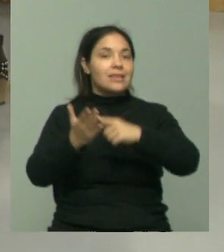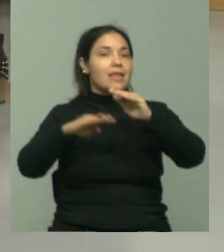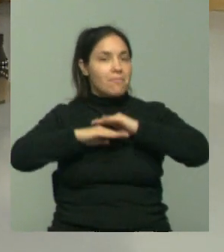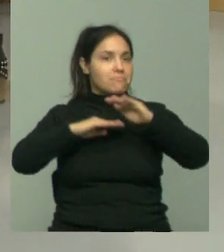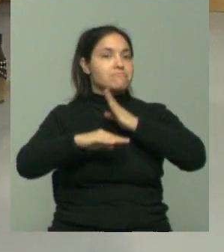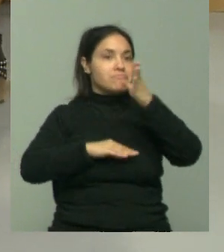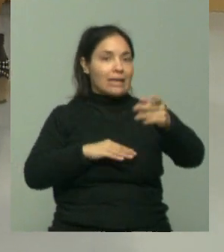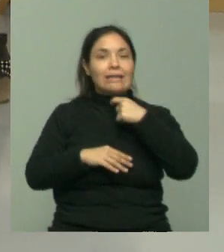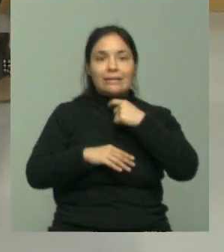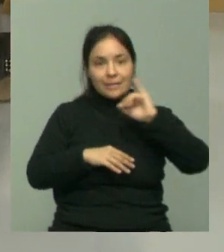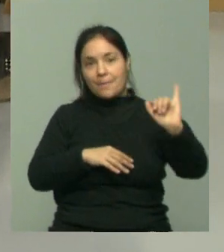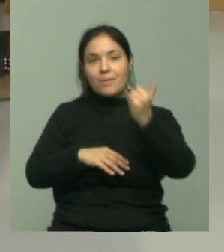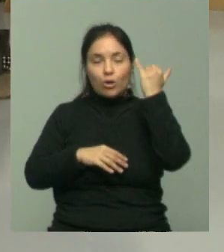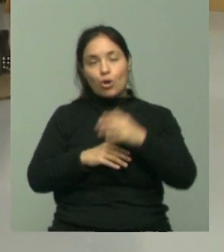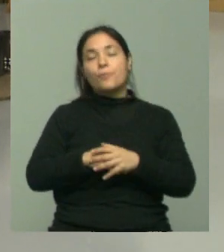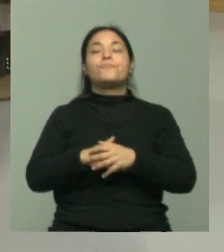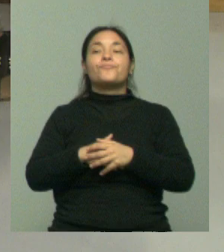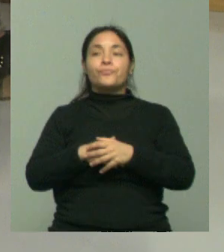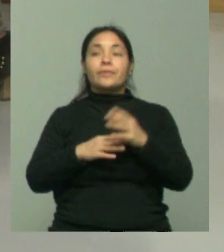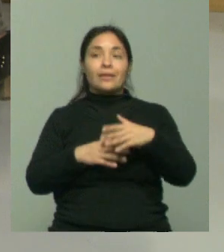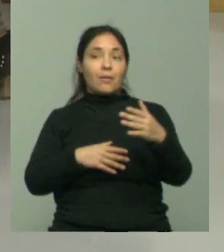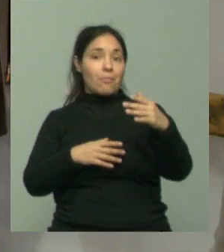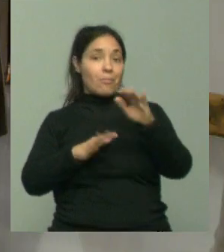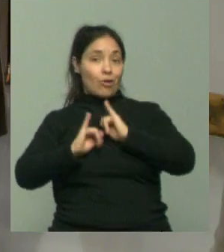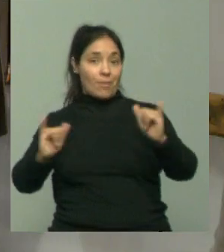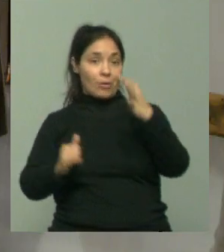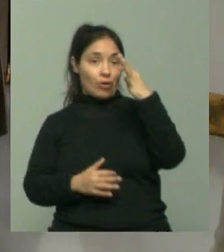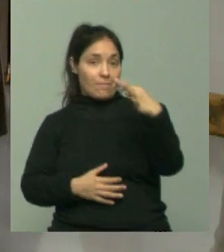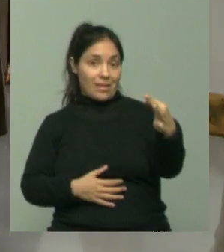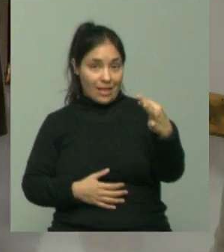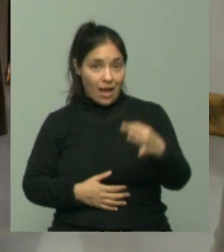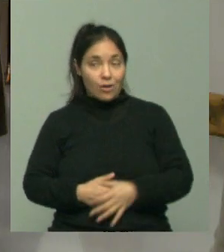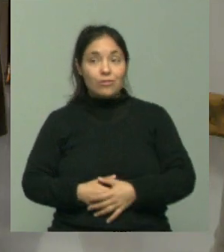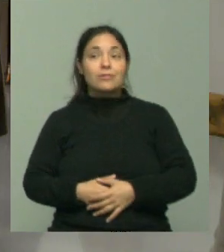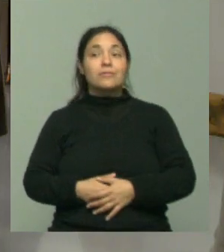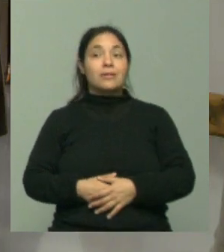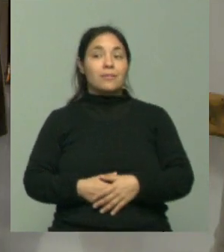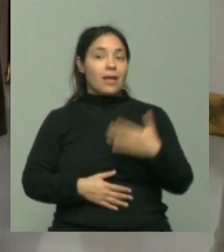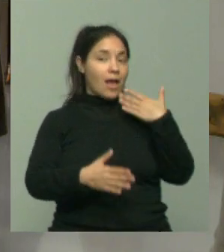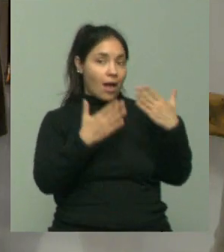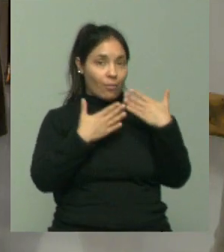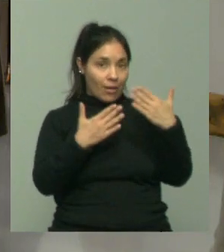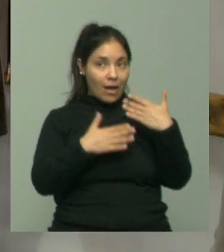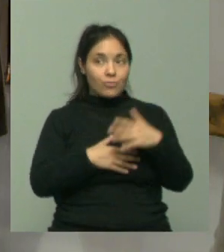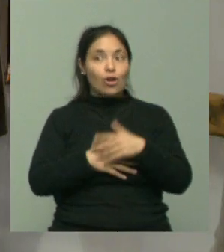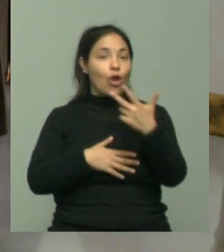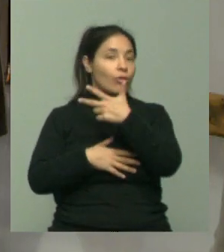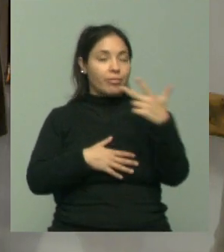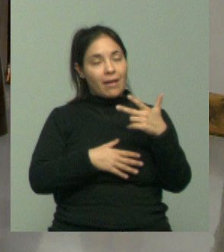en eso? Claro, cuando nos invitaron a venir al programa... hablé con Gabriel y le digo de venir los tres